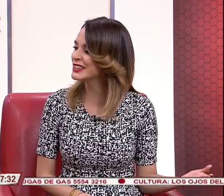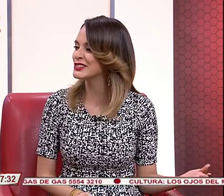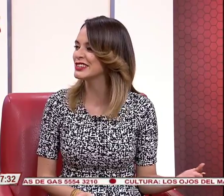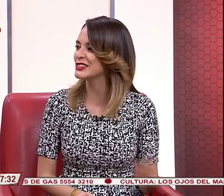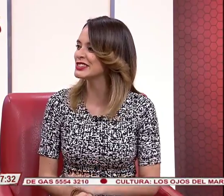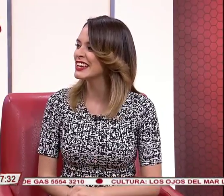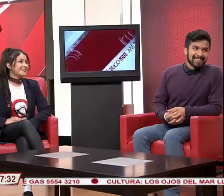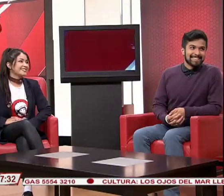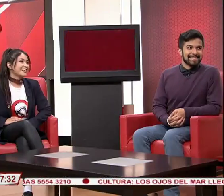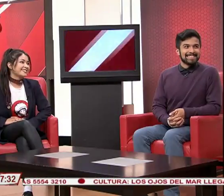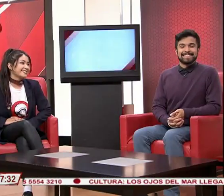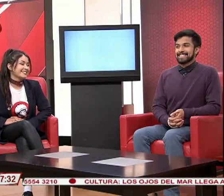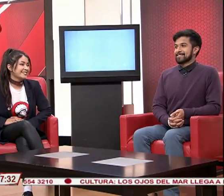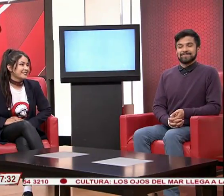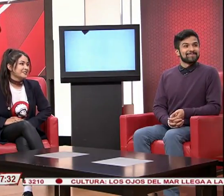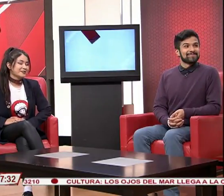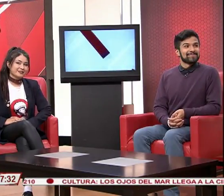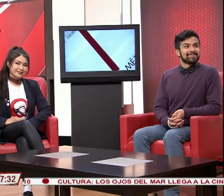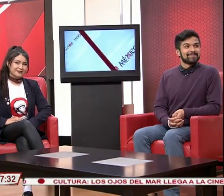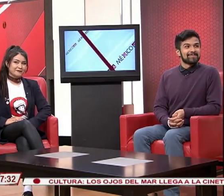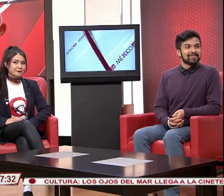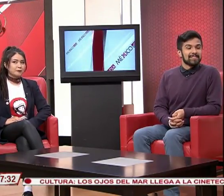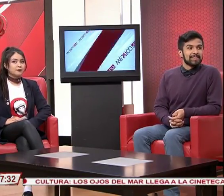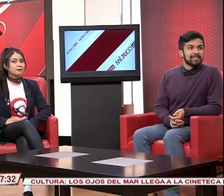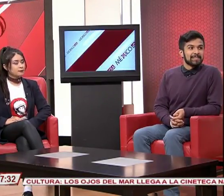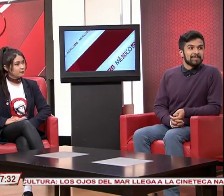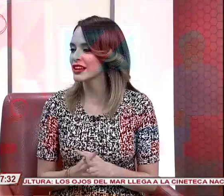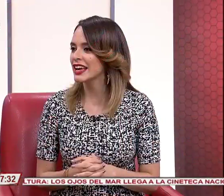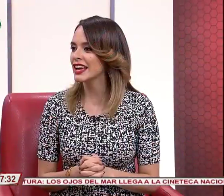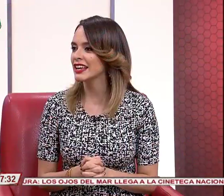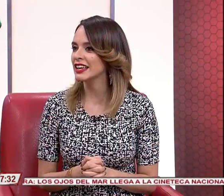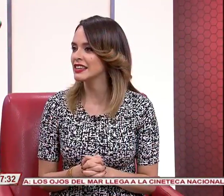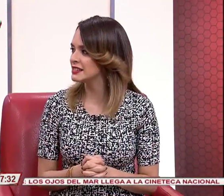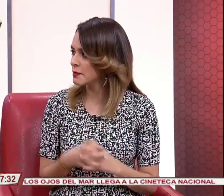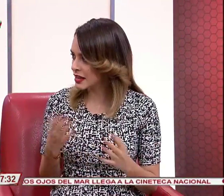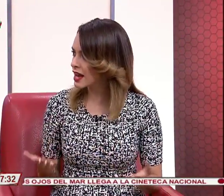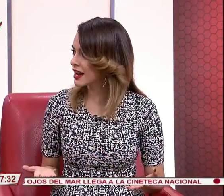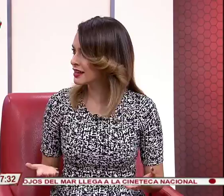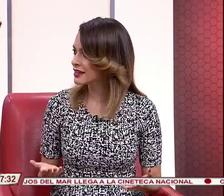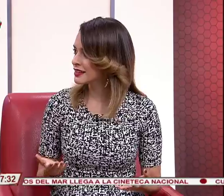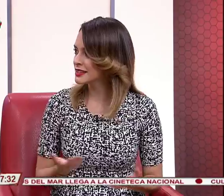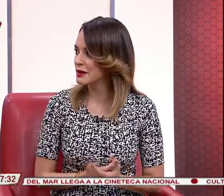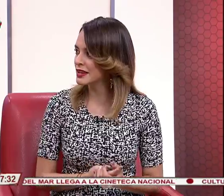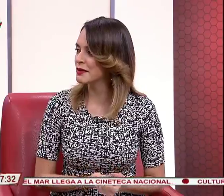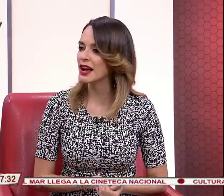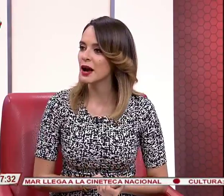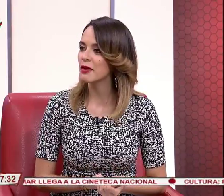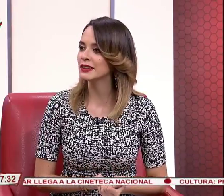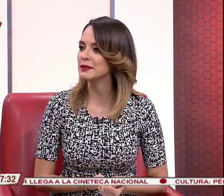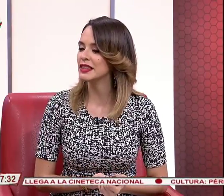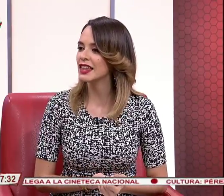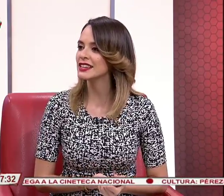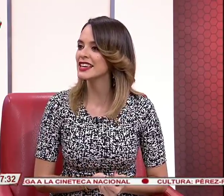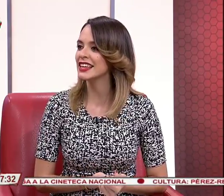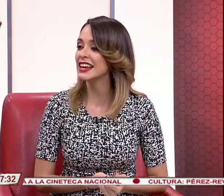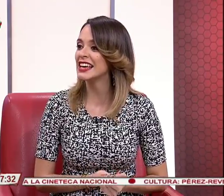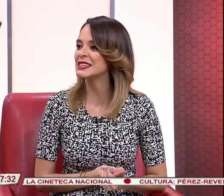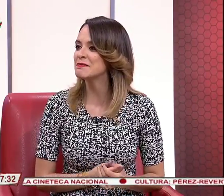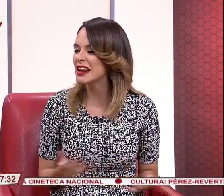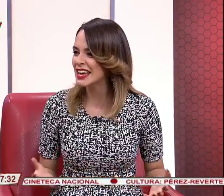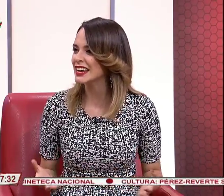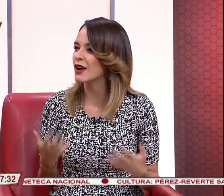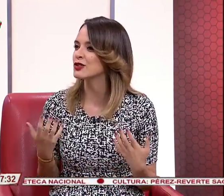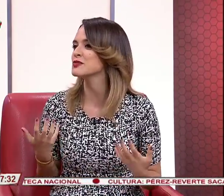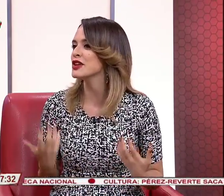asociación. Bienvenidos, chicos. Muchas gracias. Y hoy vamos a hablar de un tema muy especial porque desde mañana se van a llevar a cabo actividades de